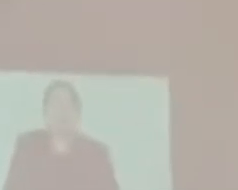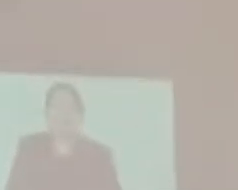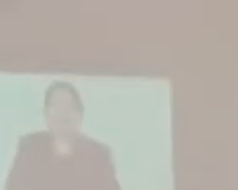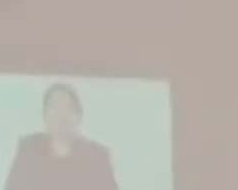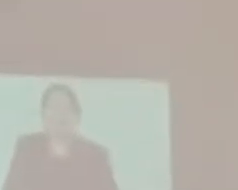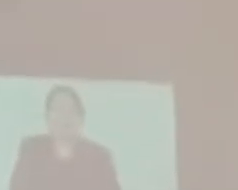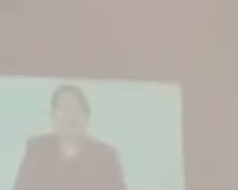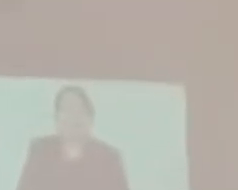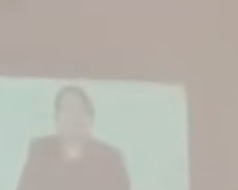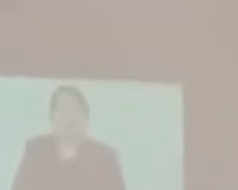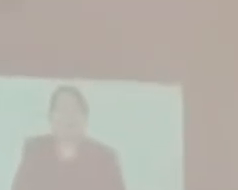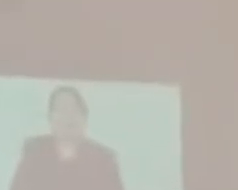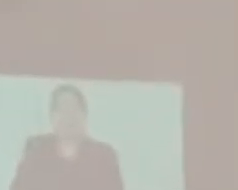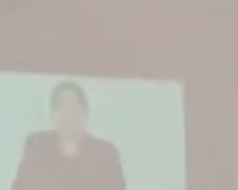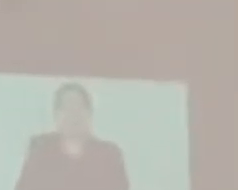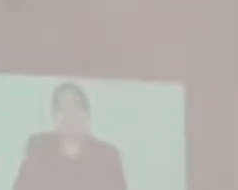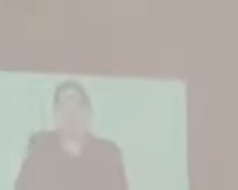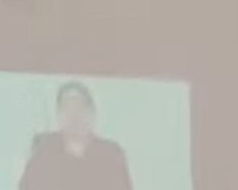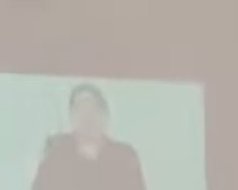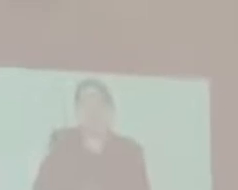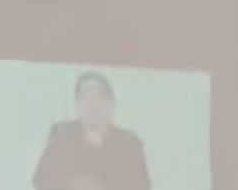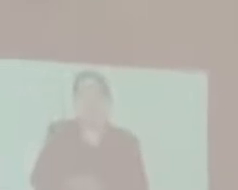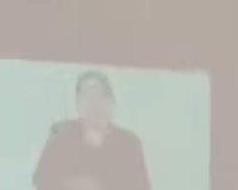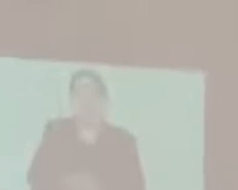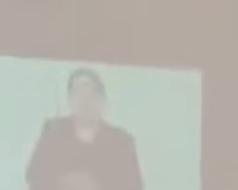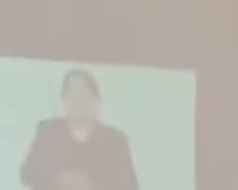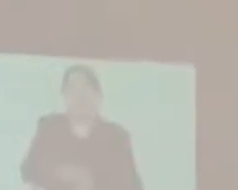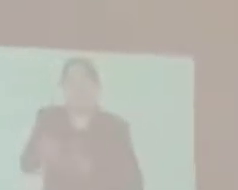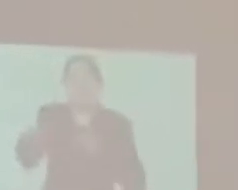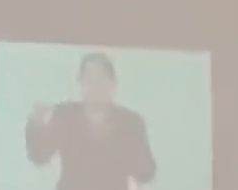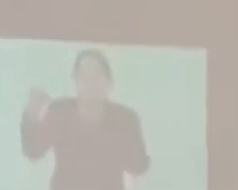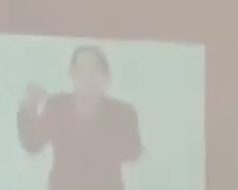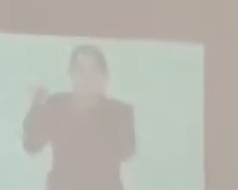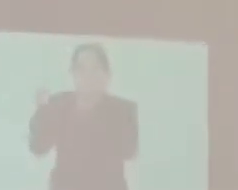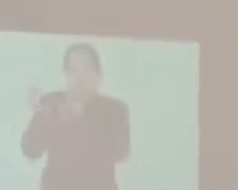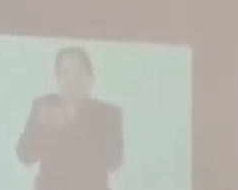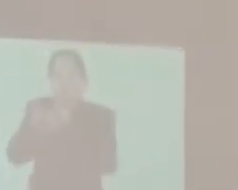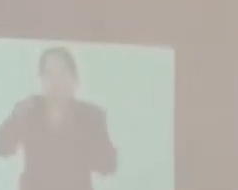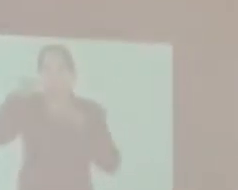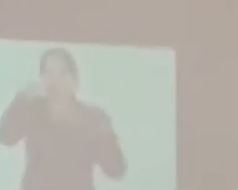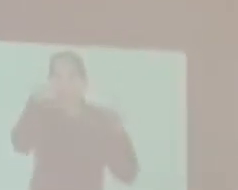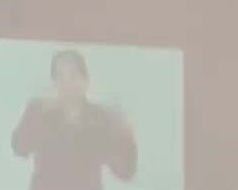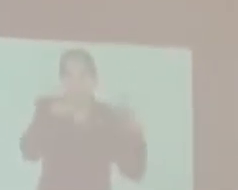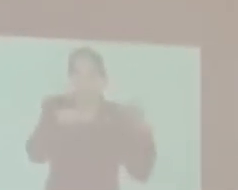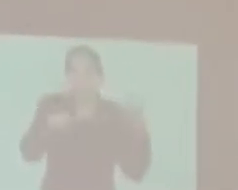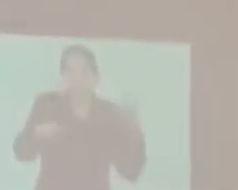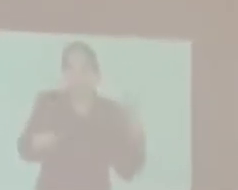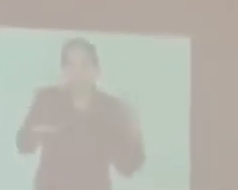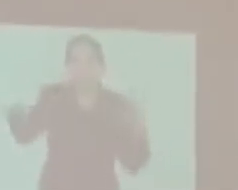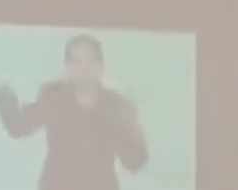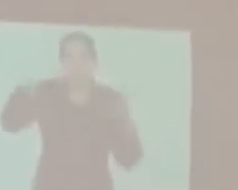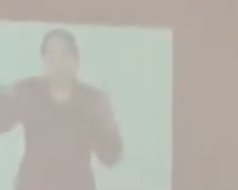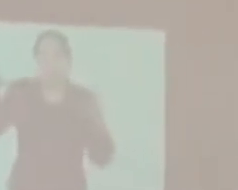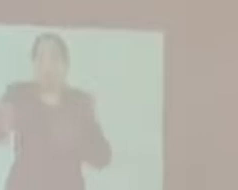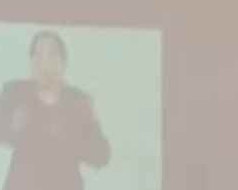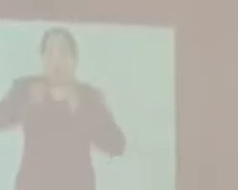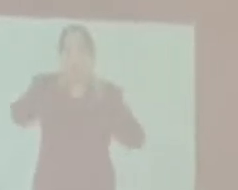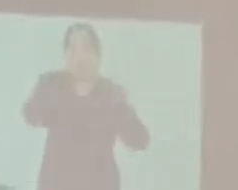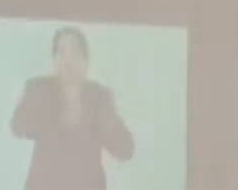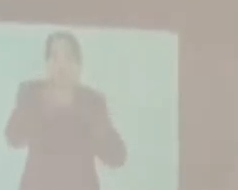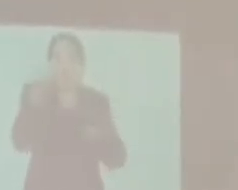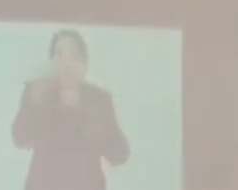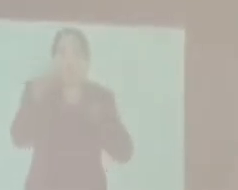Por su parte, las calificadoras Moody's, Fitch y S&P nos otorgaron